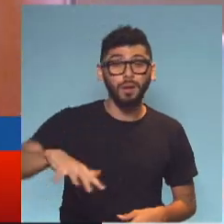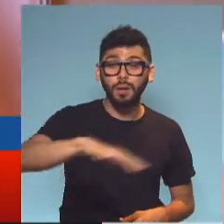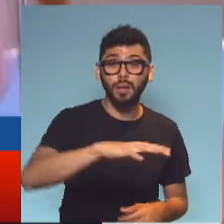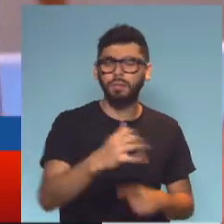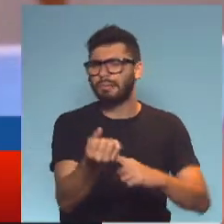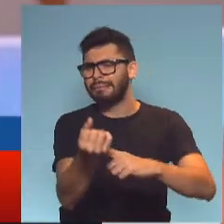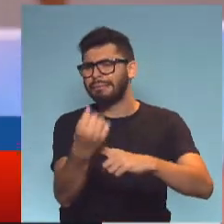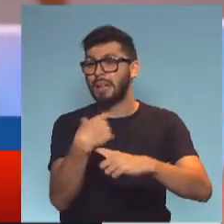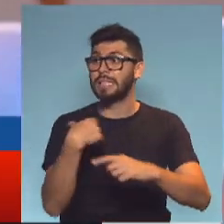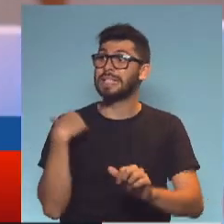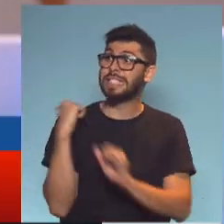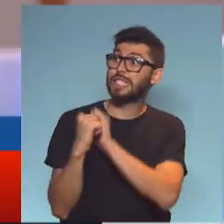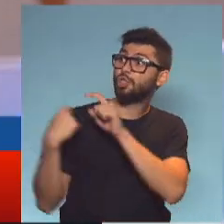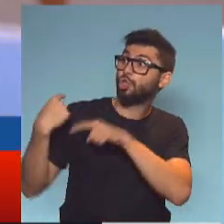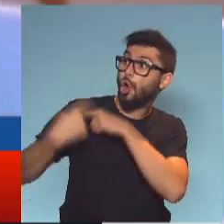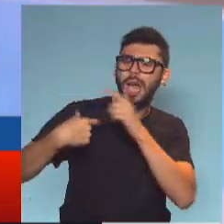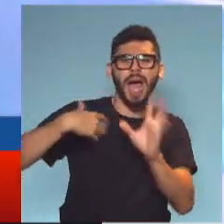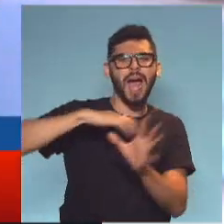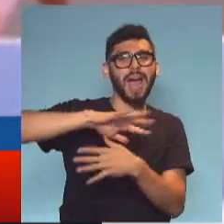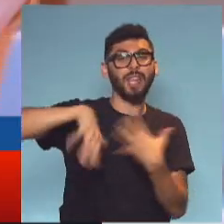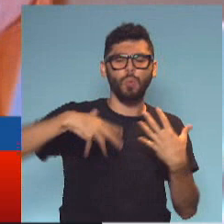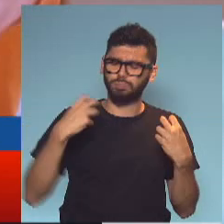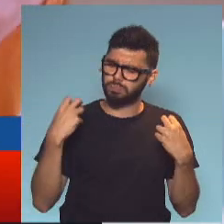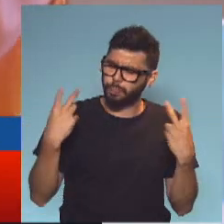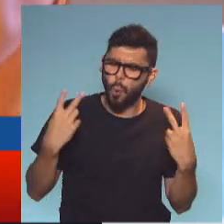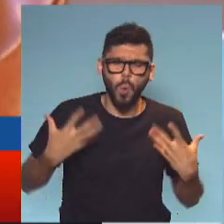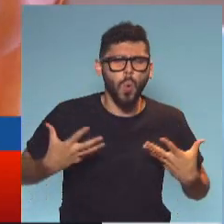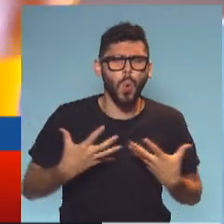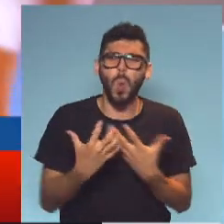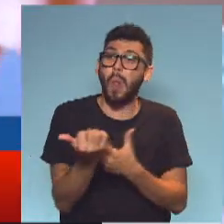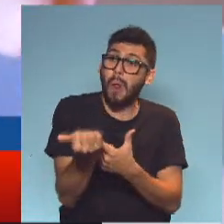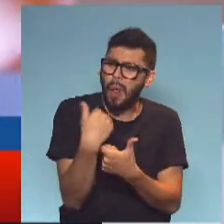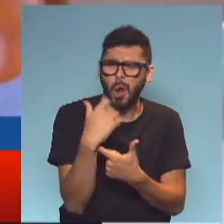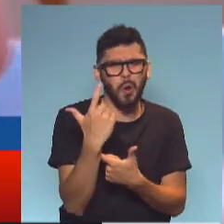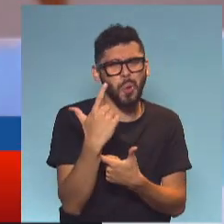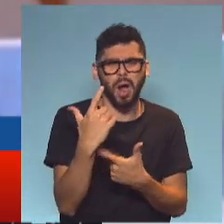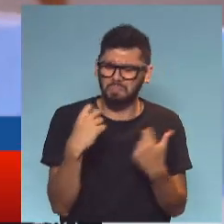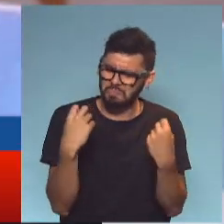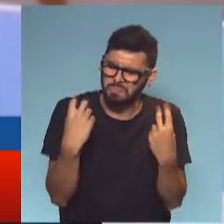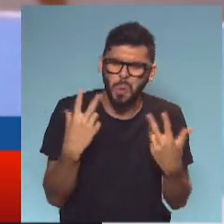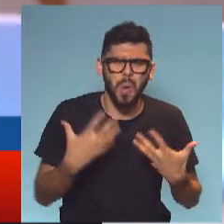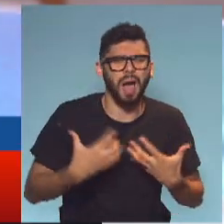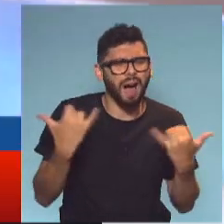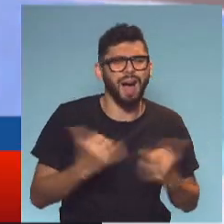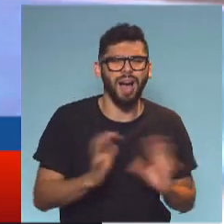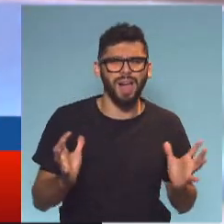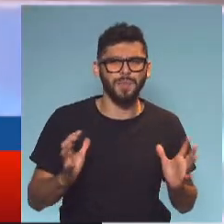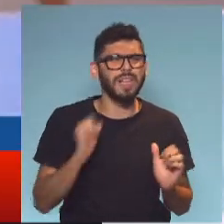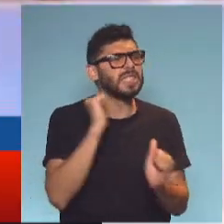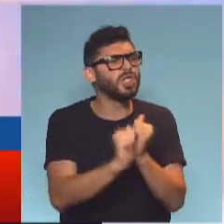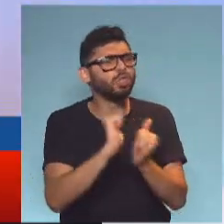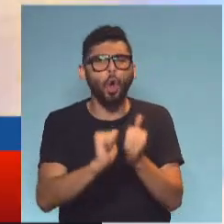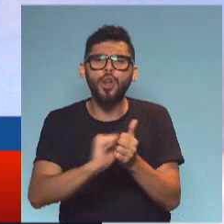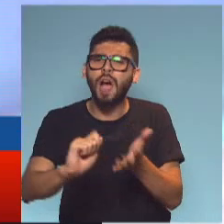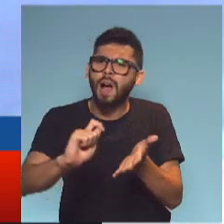legado histórico que nos dejó la Revolución Ciudadana para todo el Ecuador. La historia ya registra